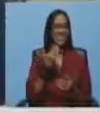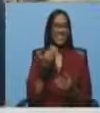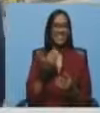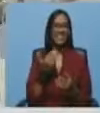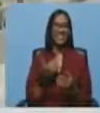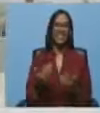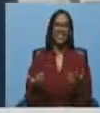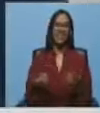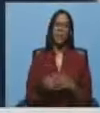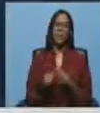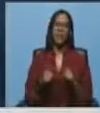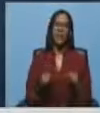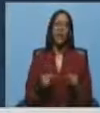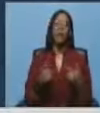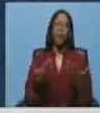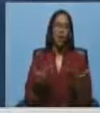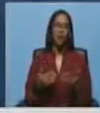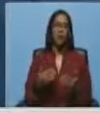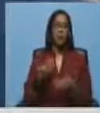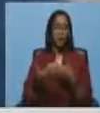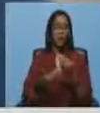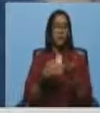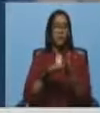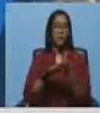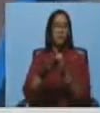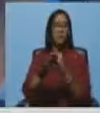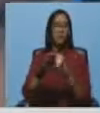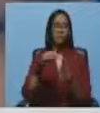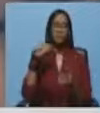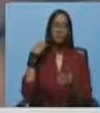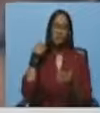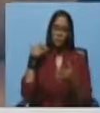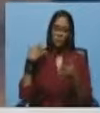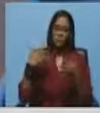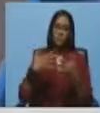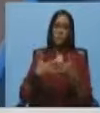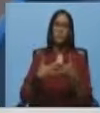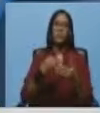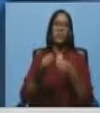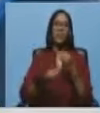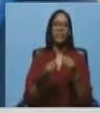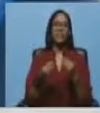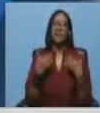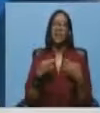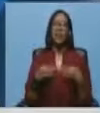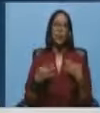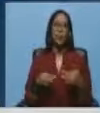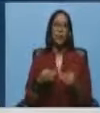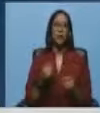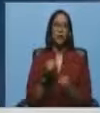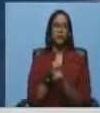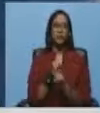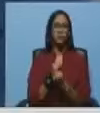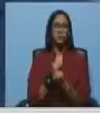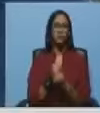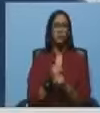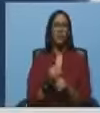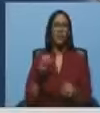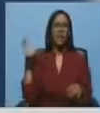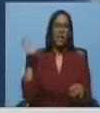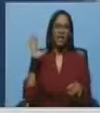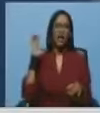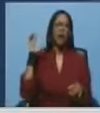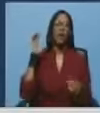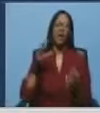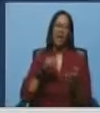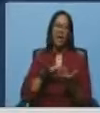Exacto. Pero cuando eso vaya transitando de generación en generación, se va a hacer tan cotidiano lo digital que el Estado y el país